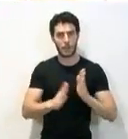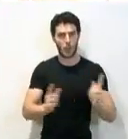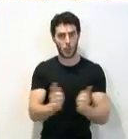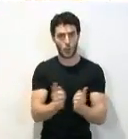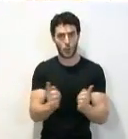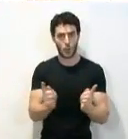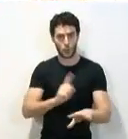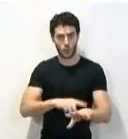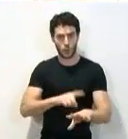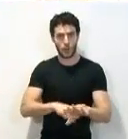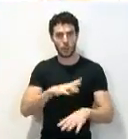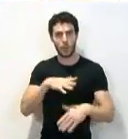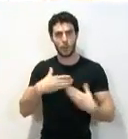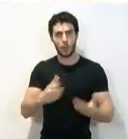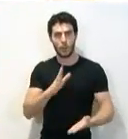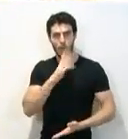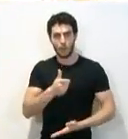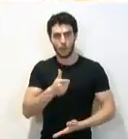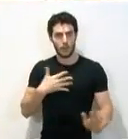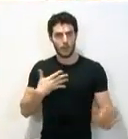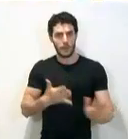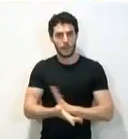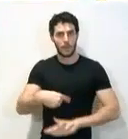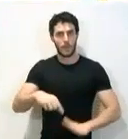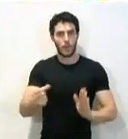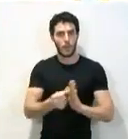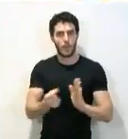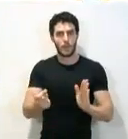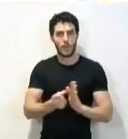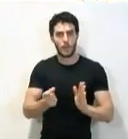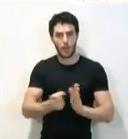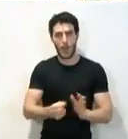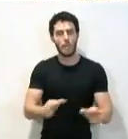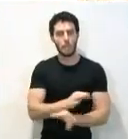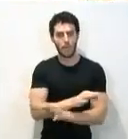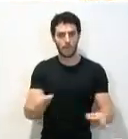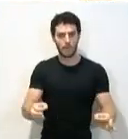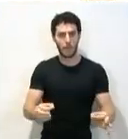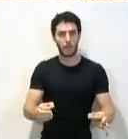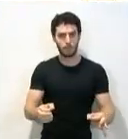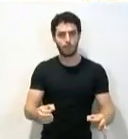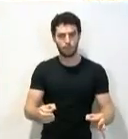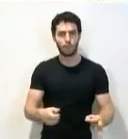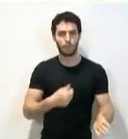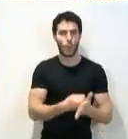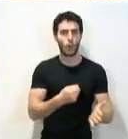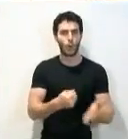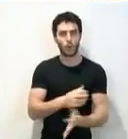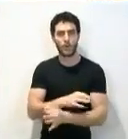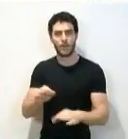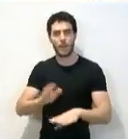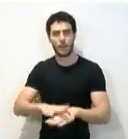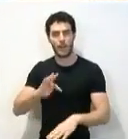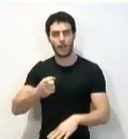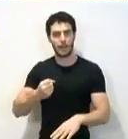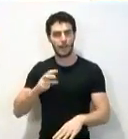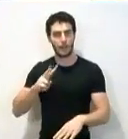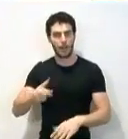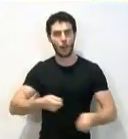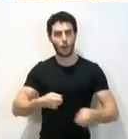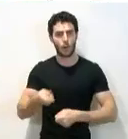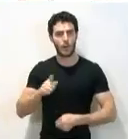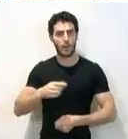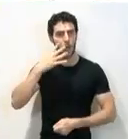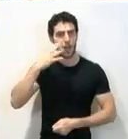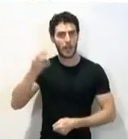Por lo tanto, se trata de una medida coste efectiva y una opción eficaz para controlar el TAO y evitar los